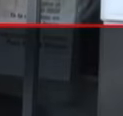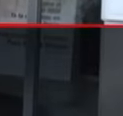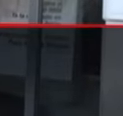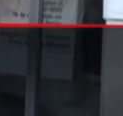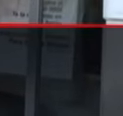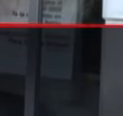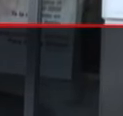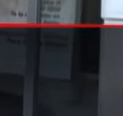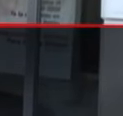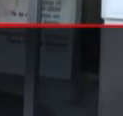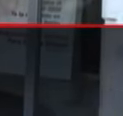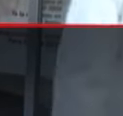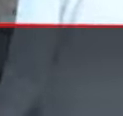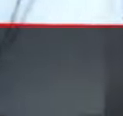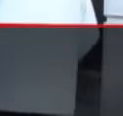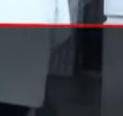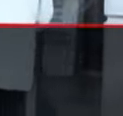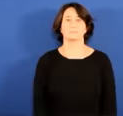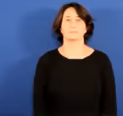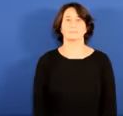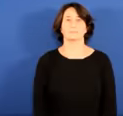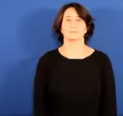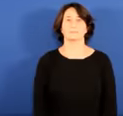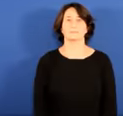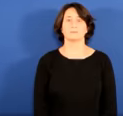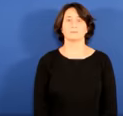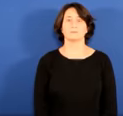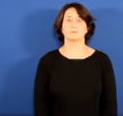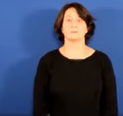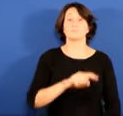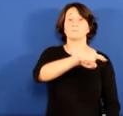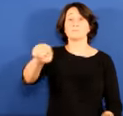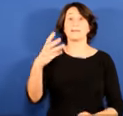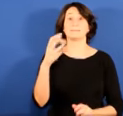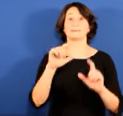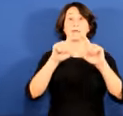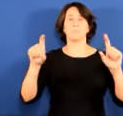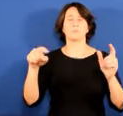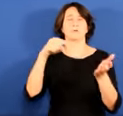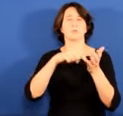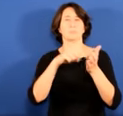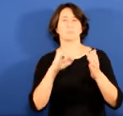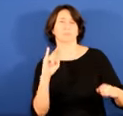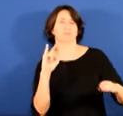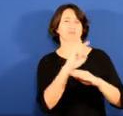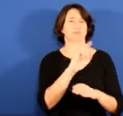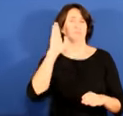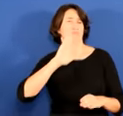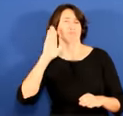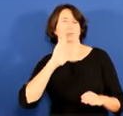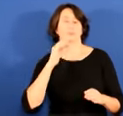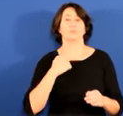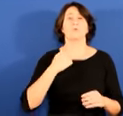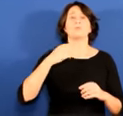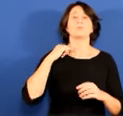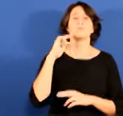El Departamento Foral de Hacienda y Finanzas ha revocado ya el número de identificación fiscal NIF a un total de 30 empresas, bien por estar implicadas